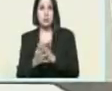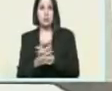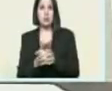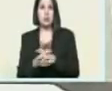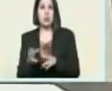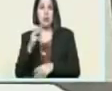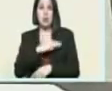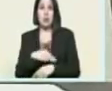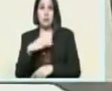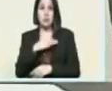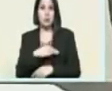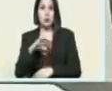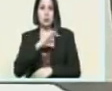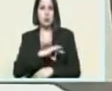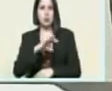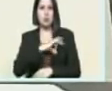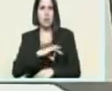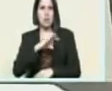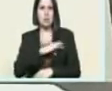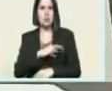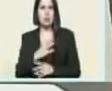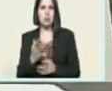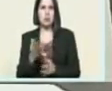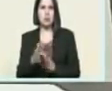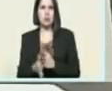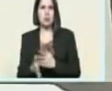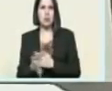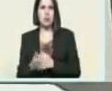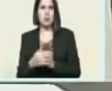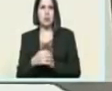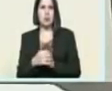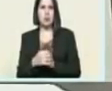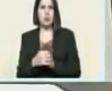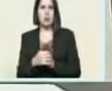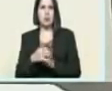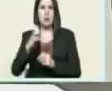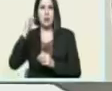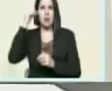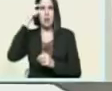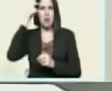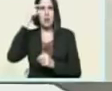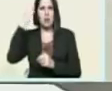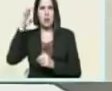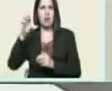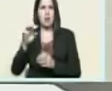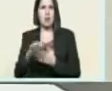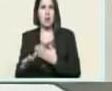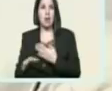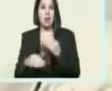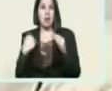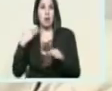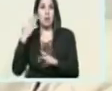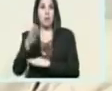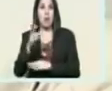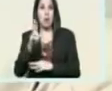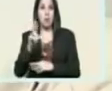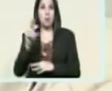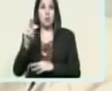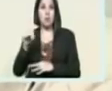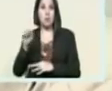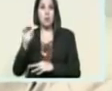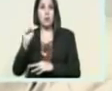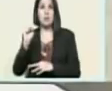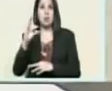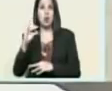de las misiones socialistas, del socialismo en lo social, Elías Jagua. Elías va para la UNESCO ahorita, pero regresa en 3 días. Y desde allá